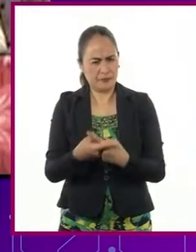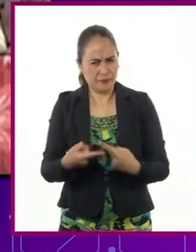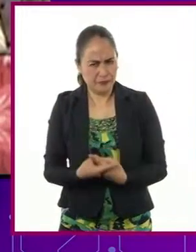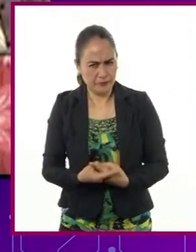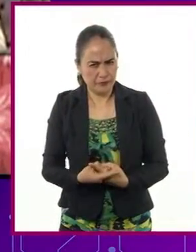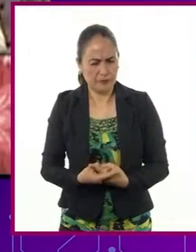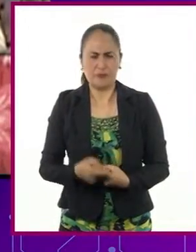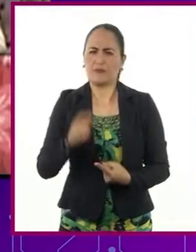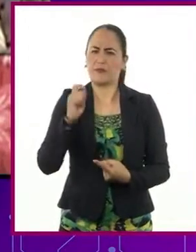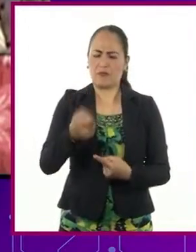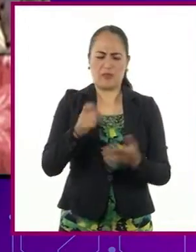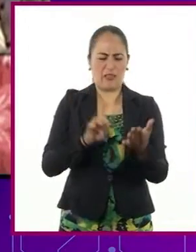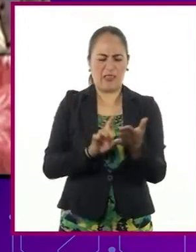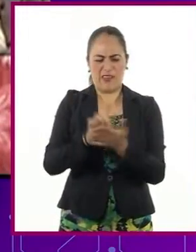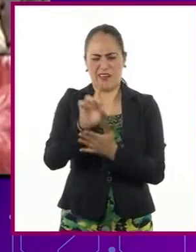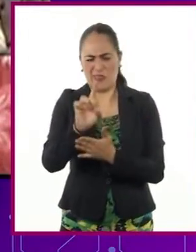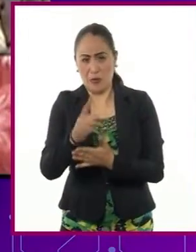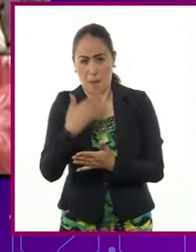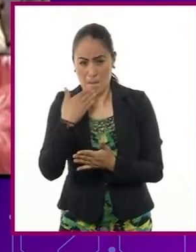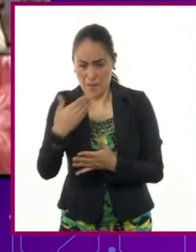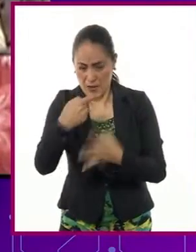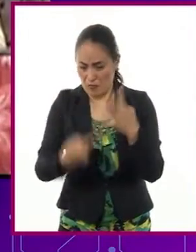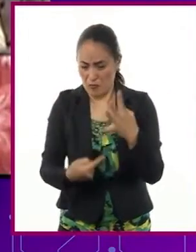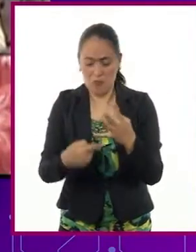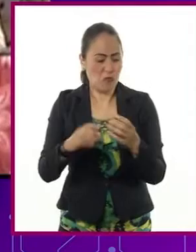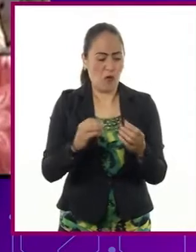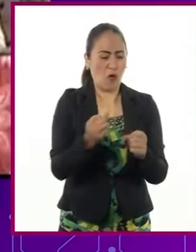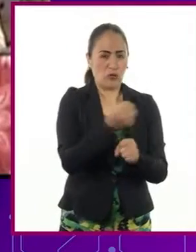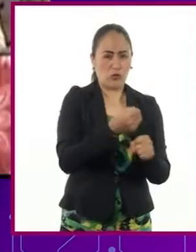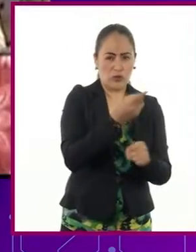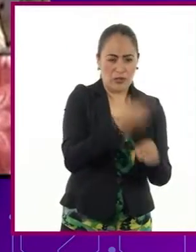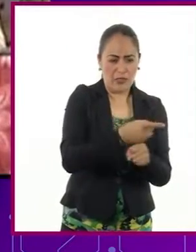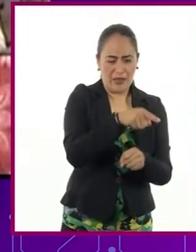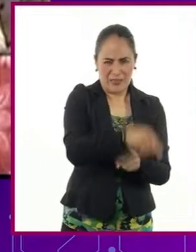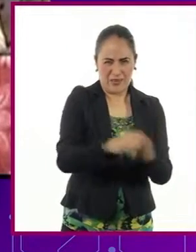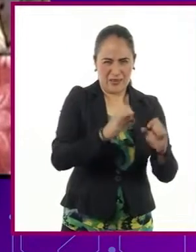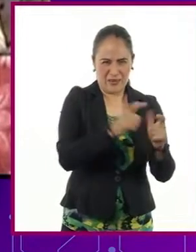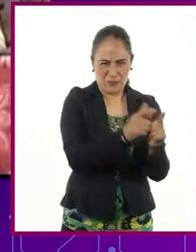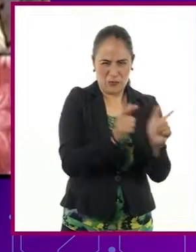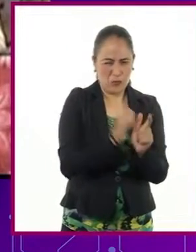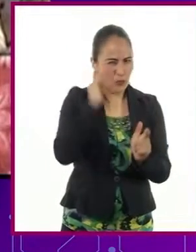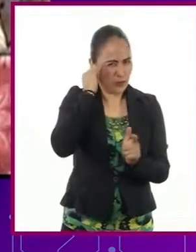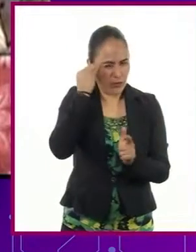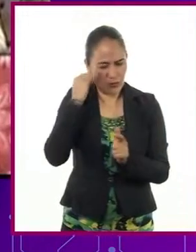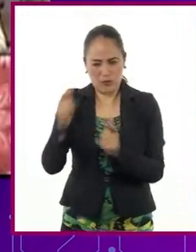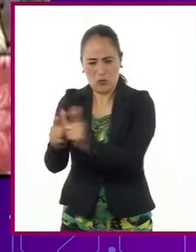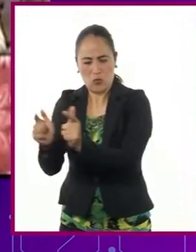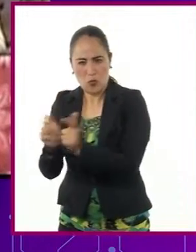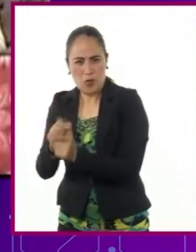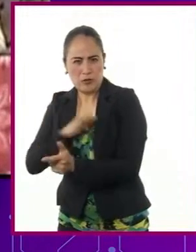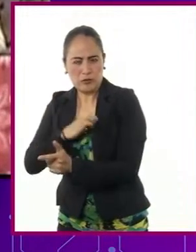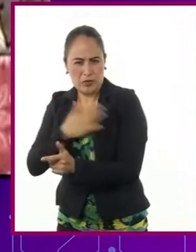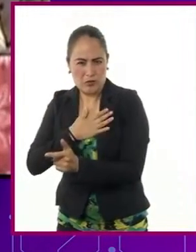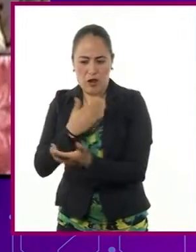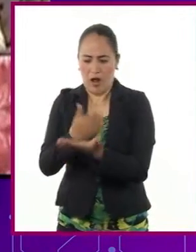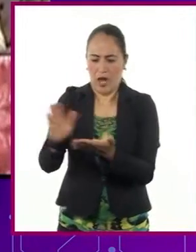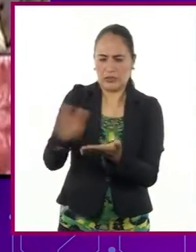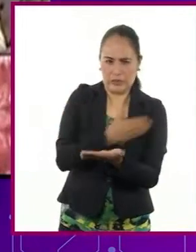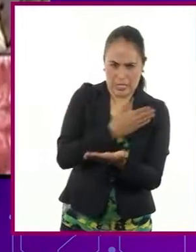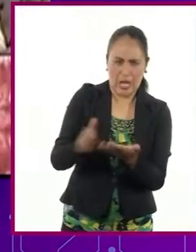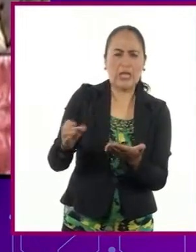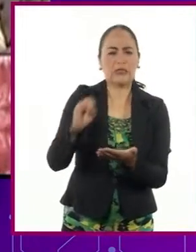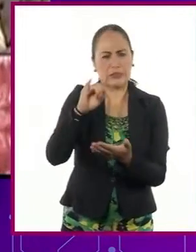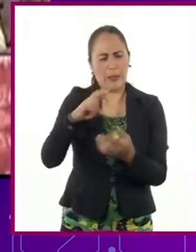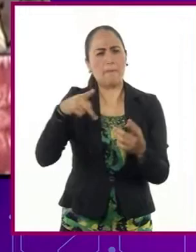de deformación de derechos por los dos tipos de sociedad. Las dos repúblicas viven aisladas, sí, pero con grandes puentes de